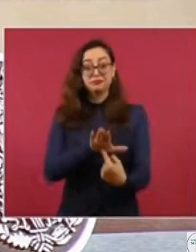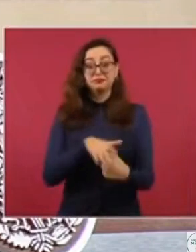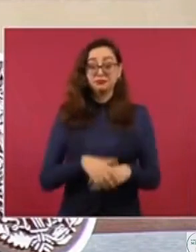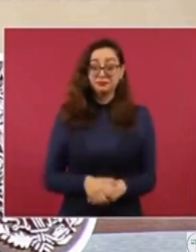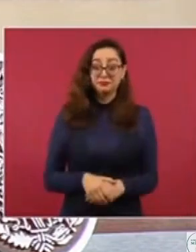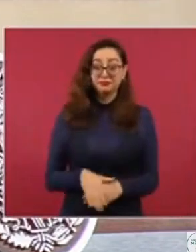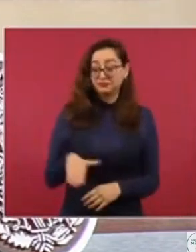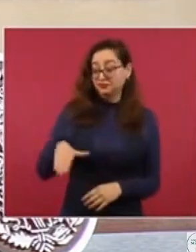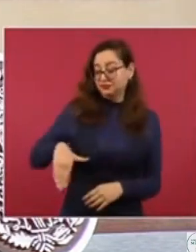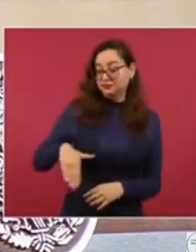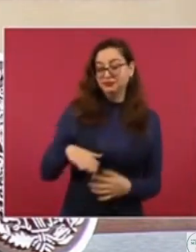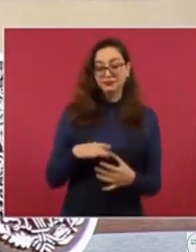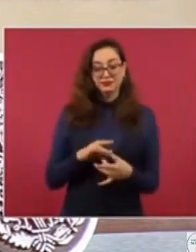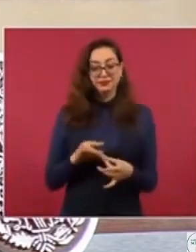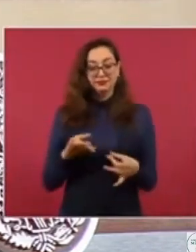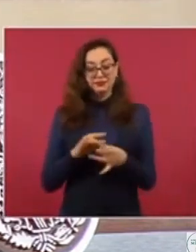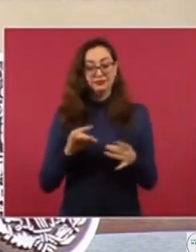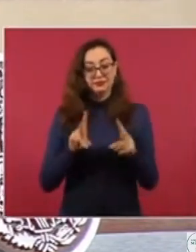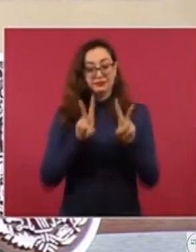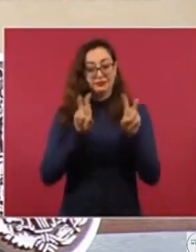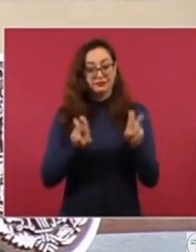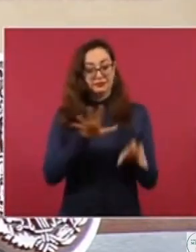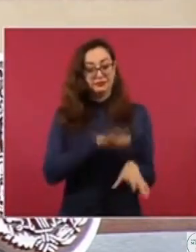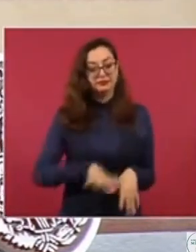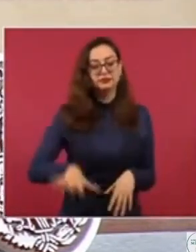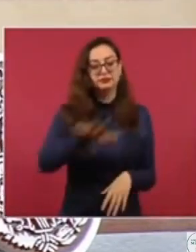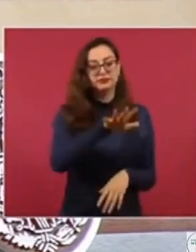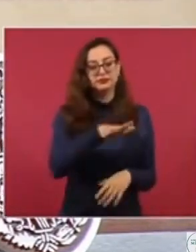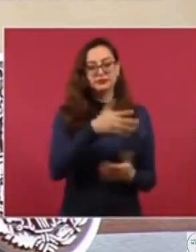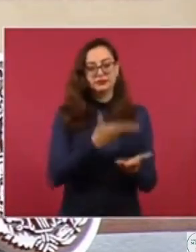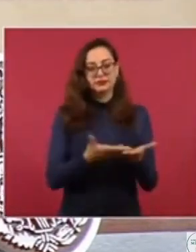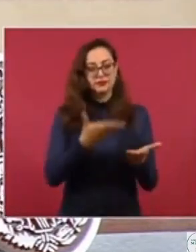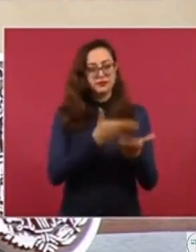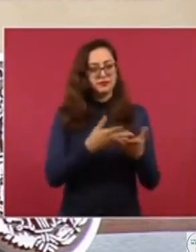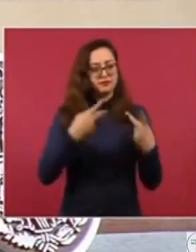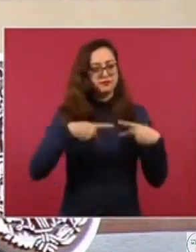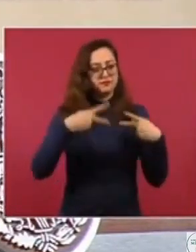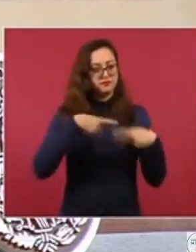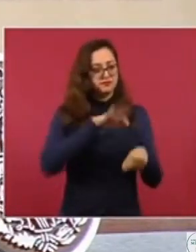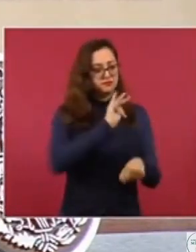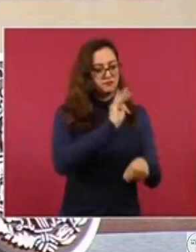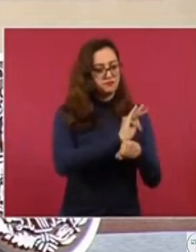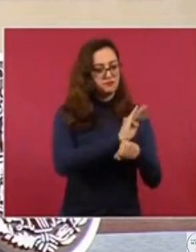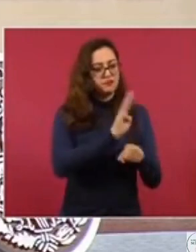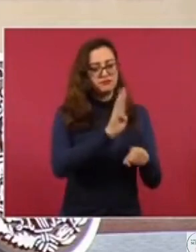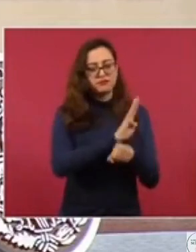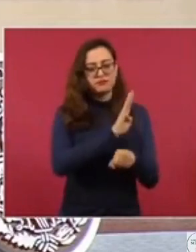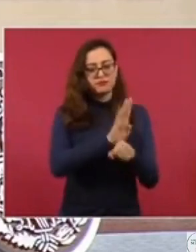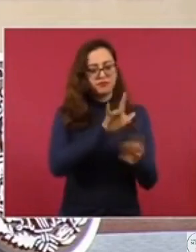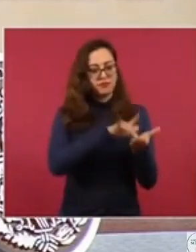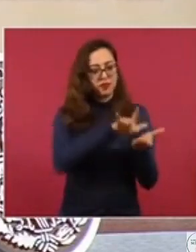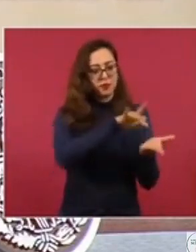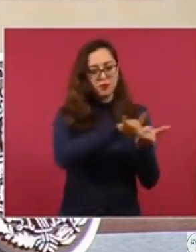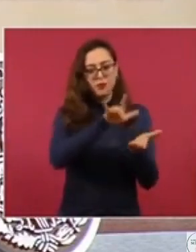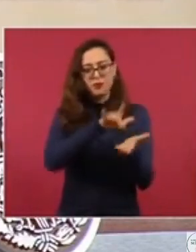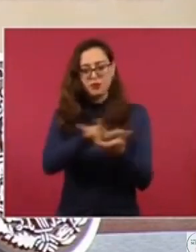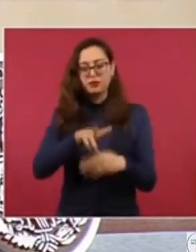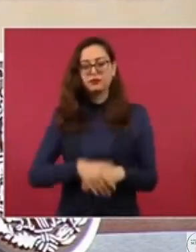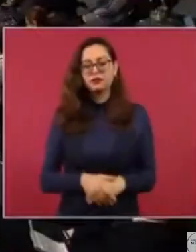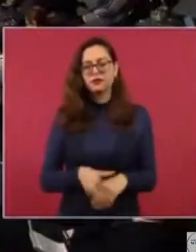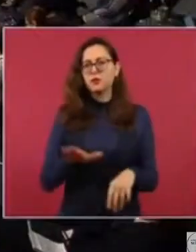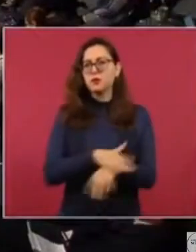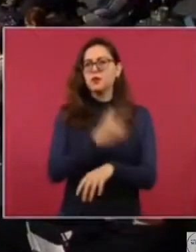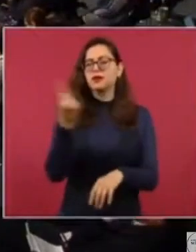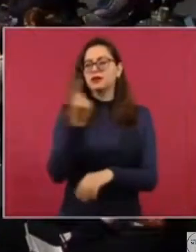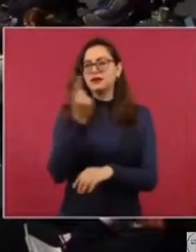director general de Fonatur, porque hay que tener siempre presente que la recuperación de la memoria y